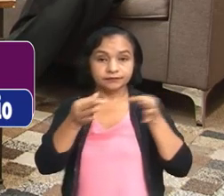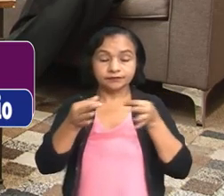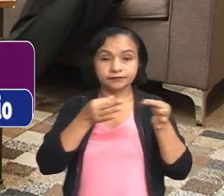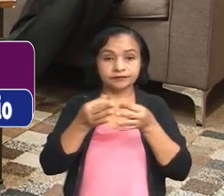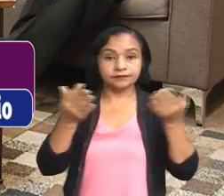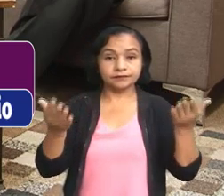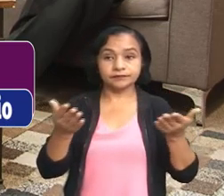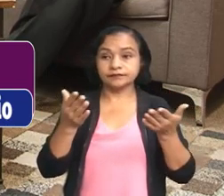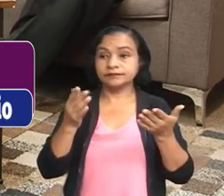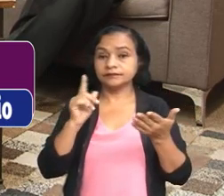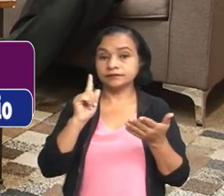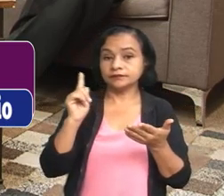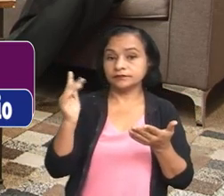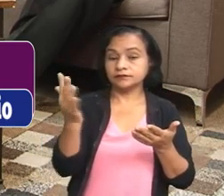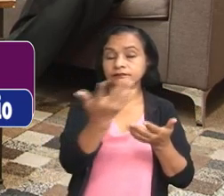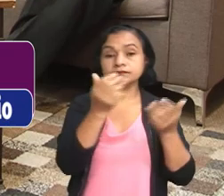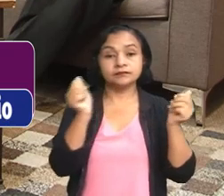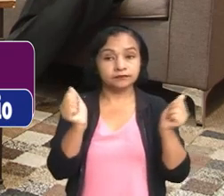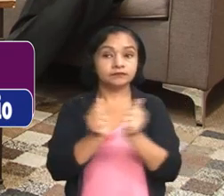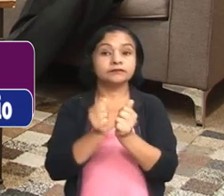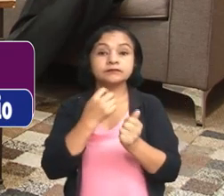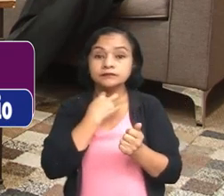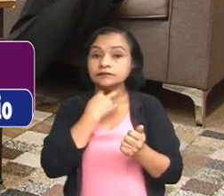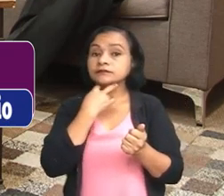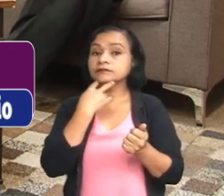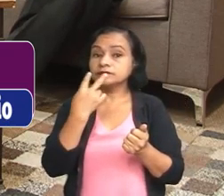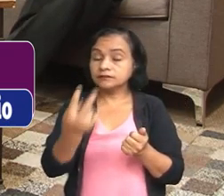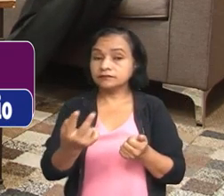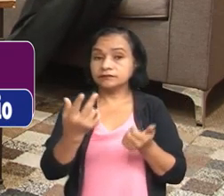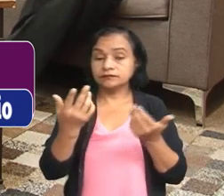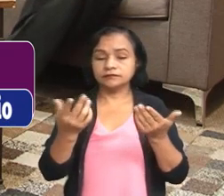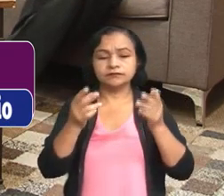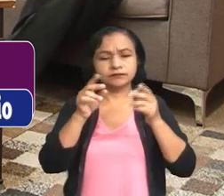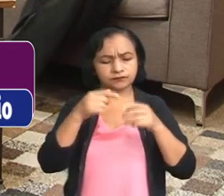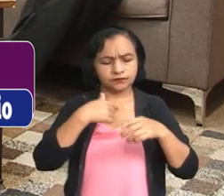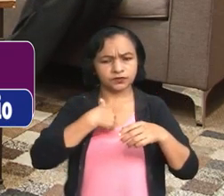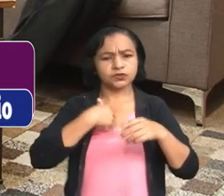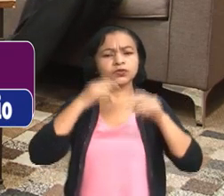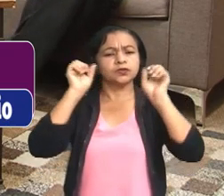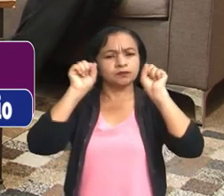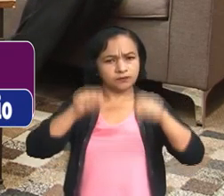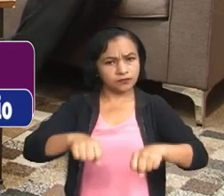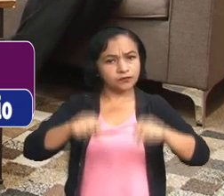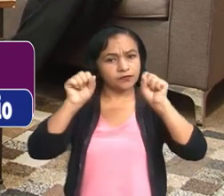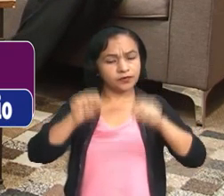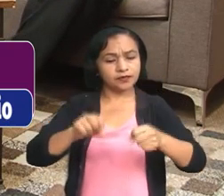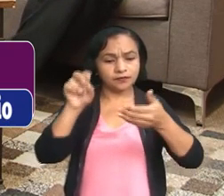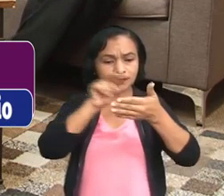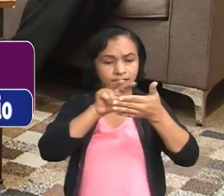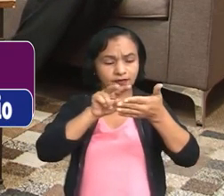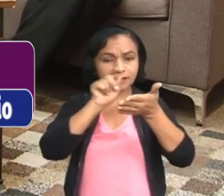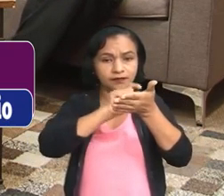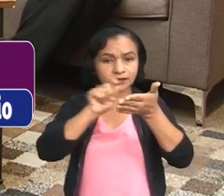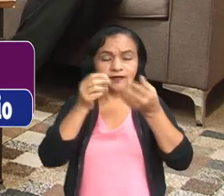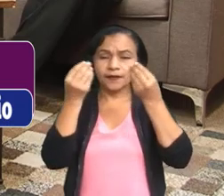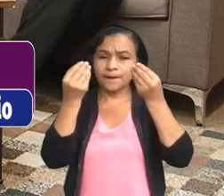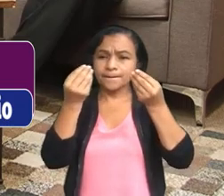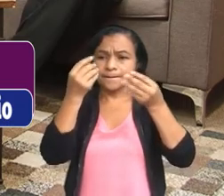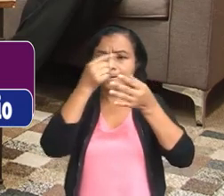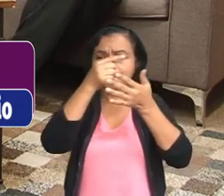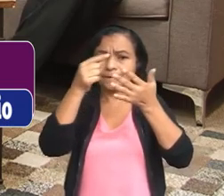porque ese programa de Todos con Vos es interesantísimo. El Yo Sí Puedo. Es que hay tantas cosas aquí que yo creo que el tiempo